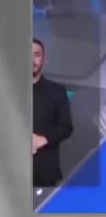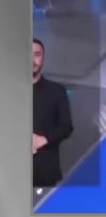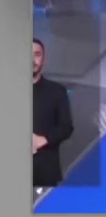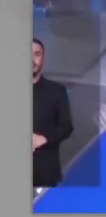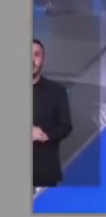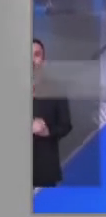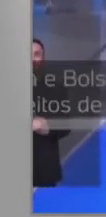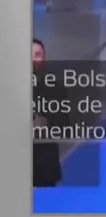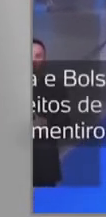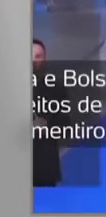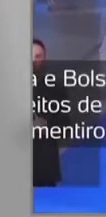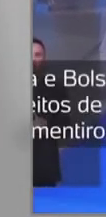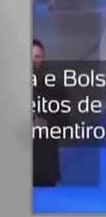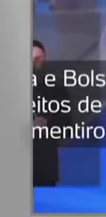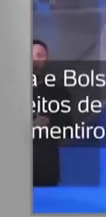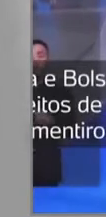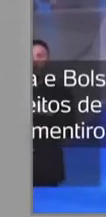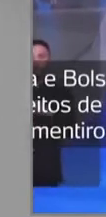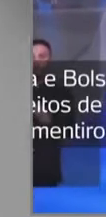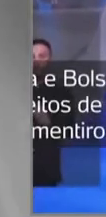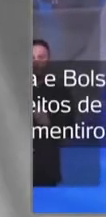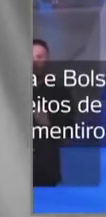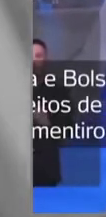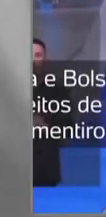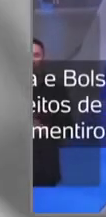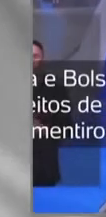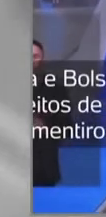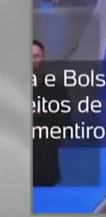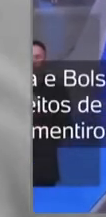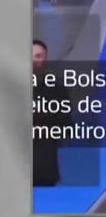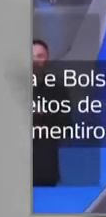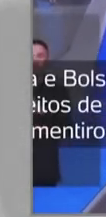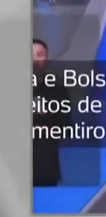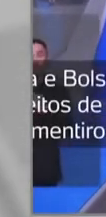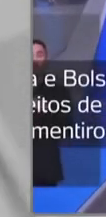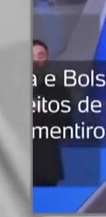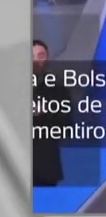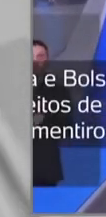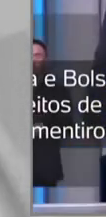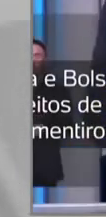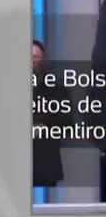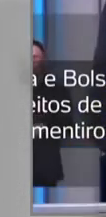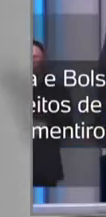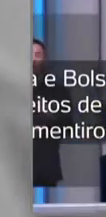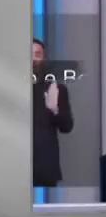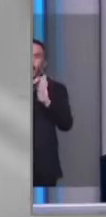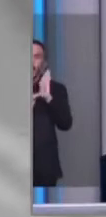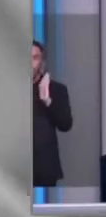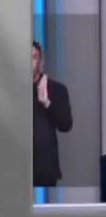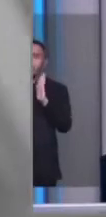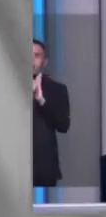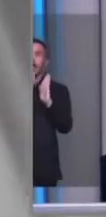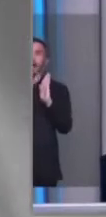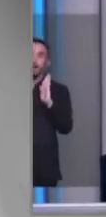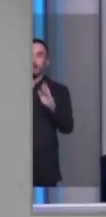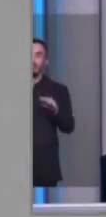de candidatos que nos eligieron para seguir concurriendo para los candidatos que están por salario